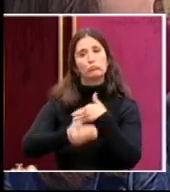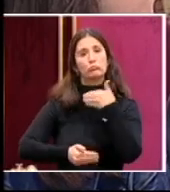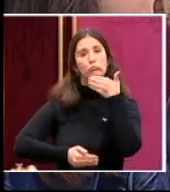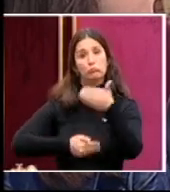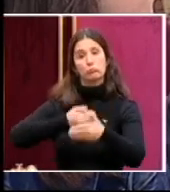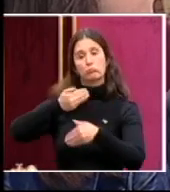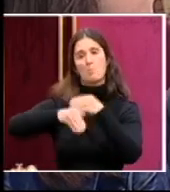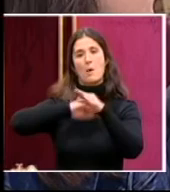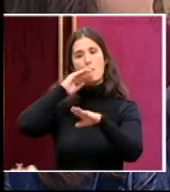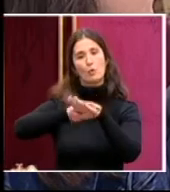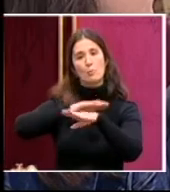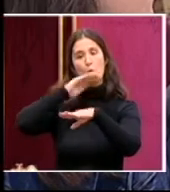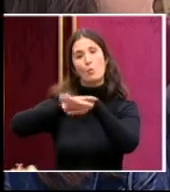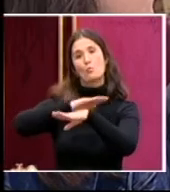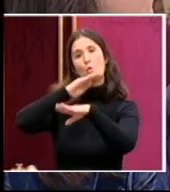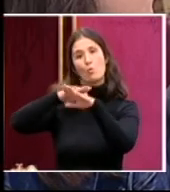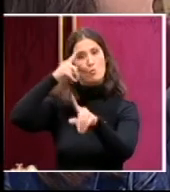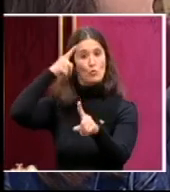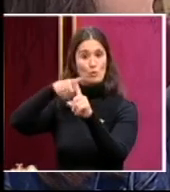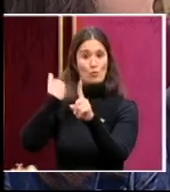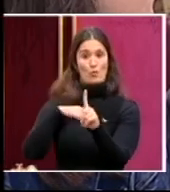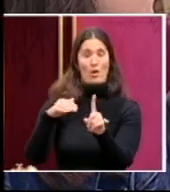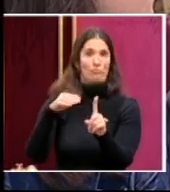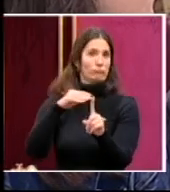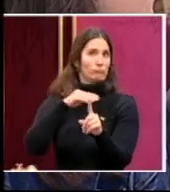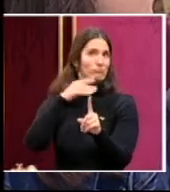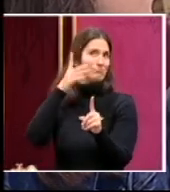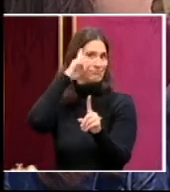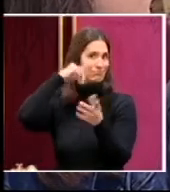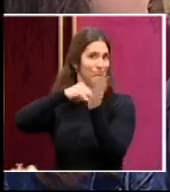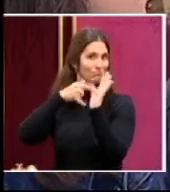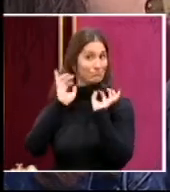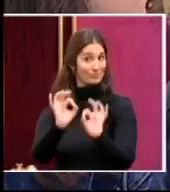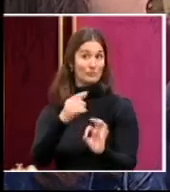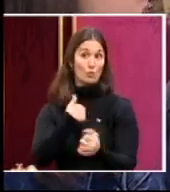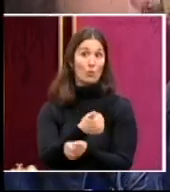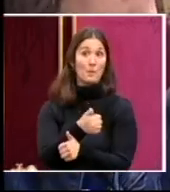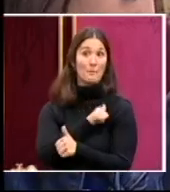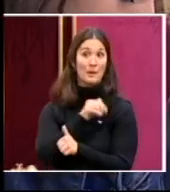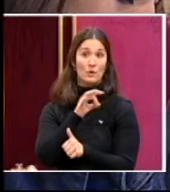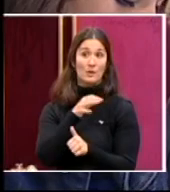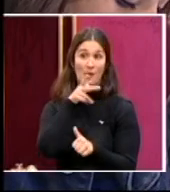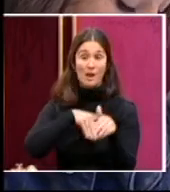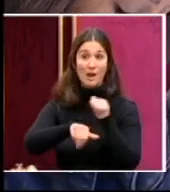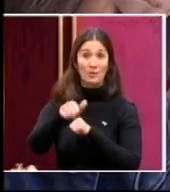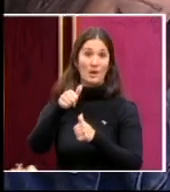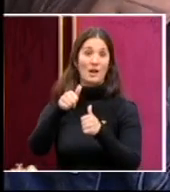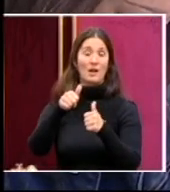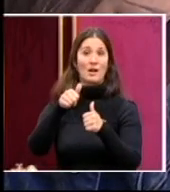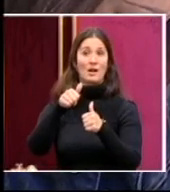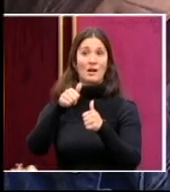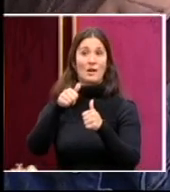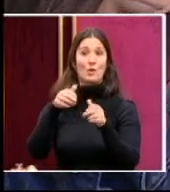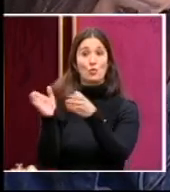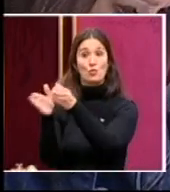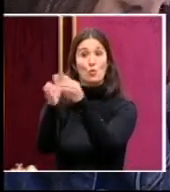en el cumplimiento de los objetivos que se habían propuesto, yo lo que espero es que con el concurso